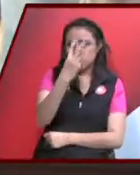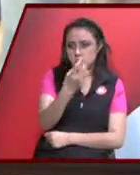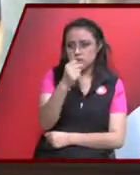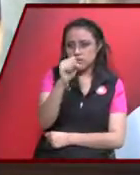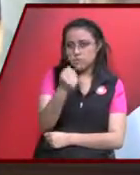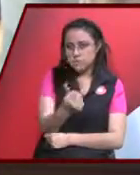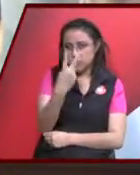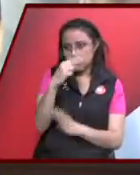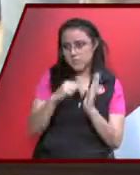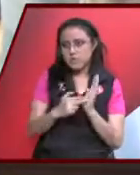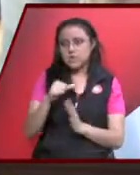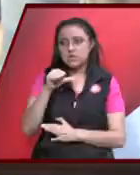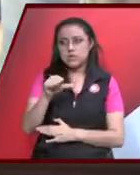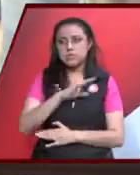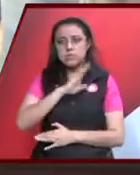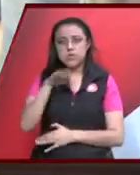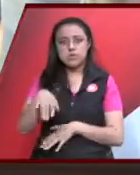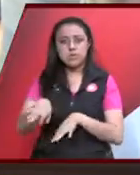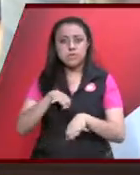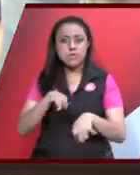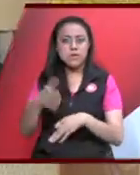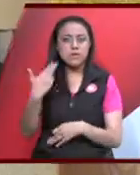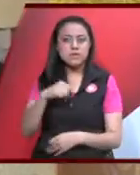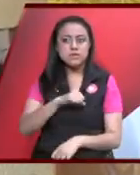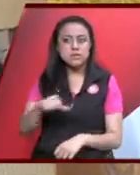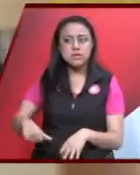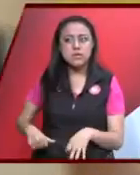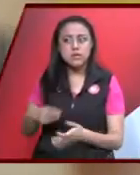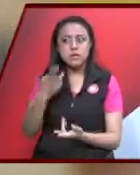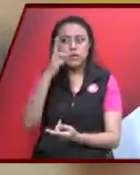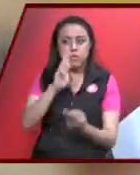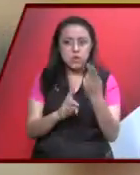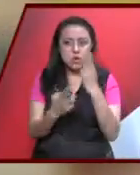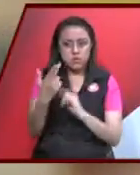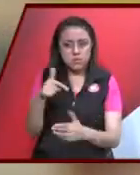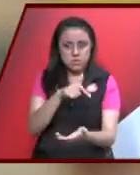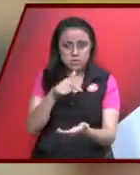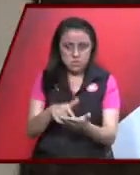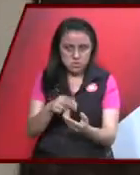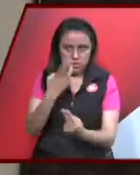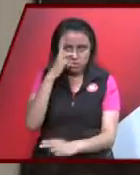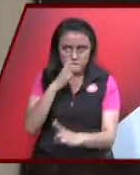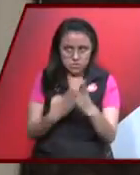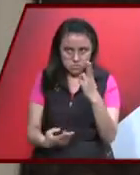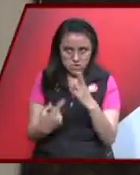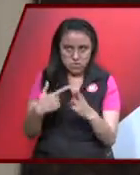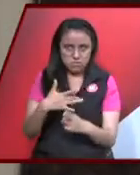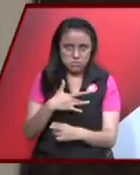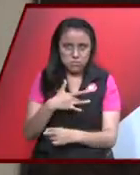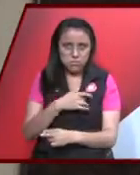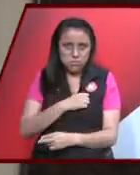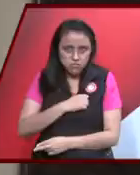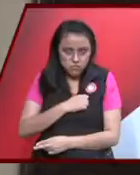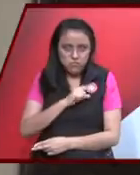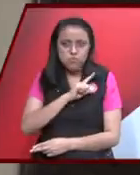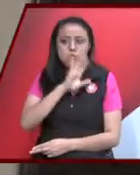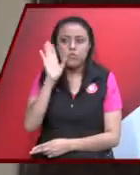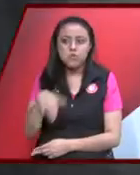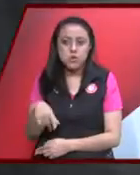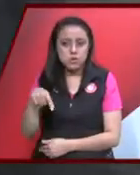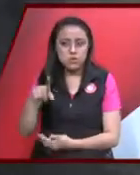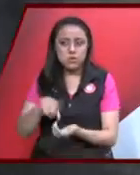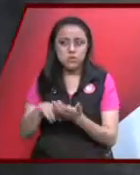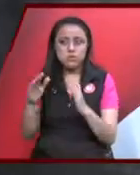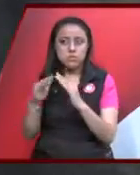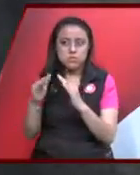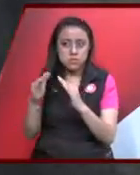del 2016. Él trabajaba en el ayuntamiento de Naucalpan de Juárez. Él tuvo un infarto y falleció aquí en casa.